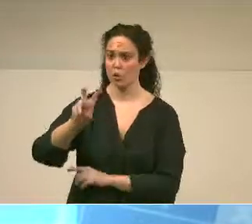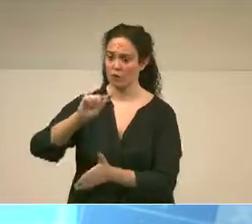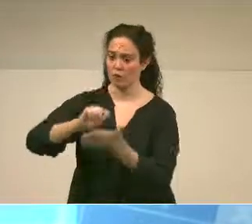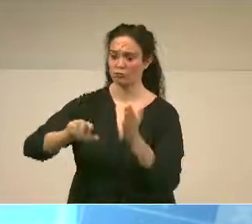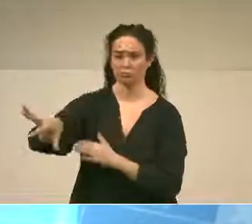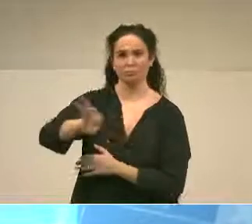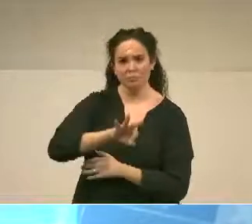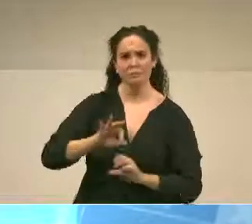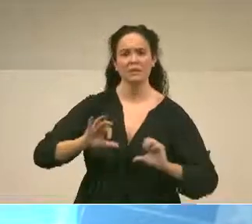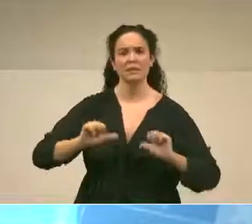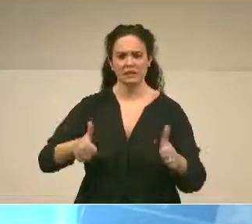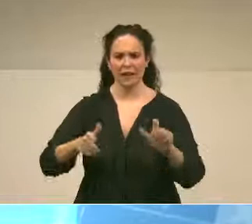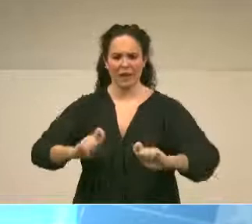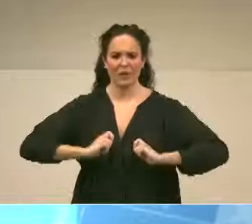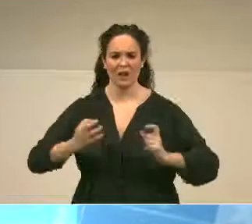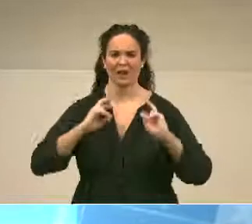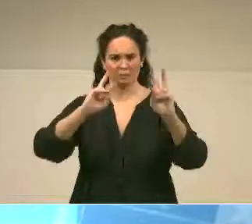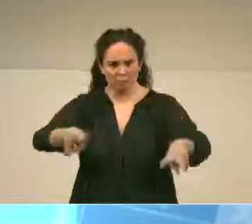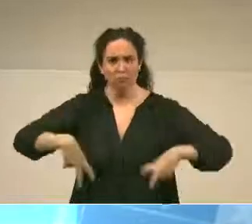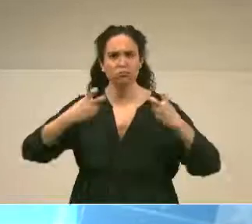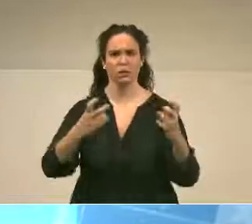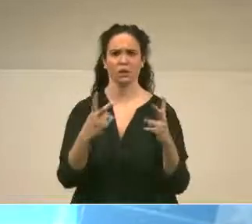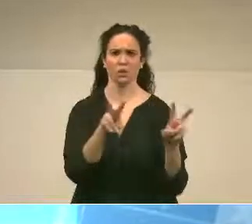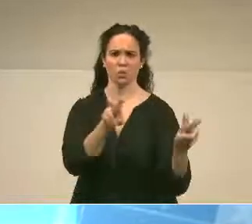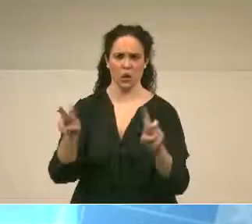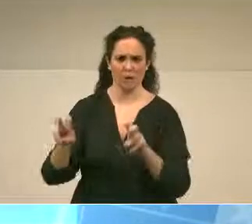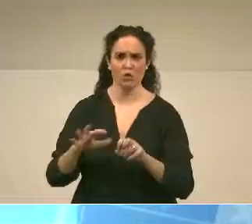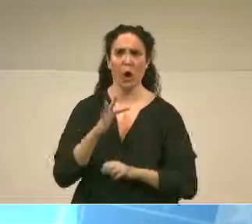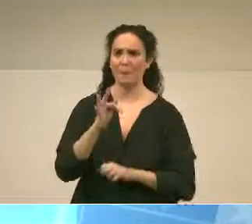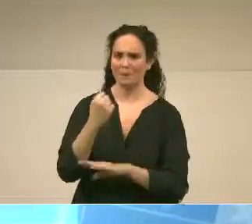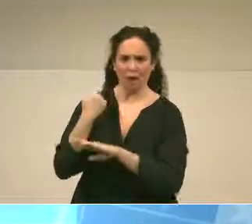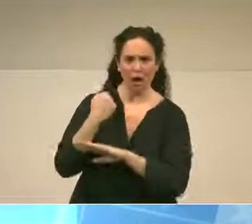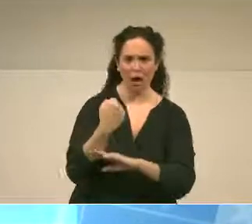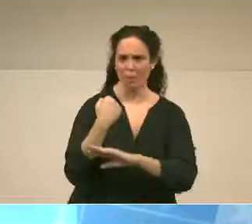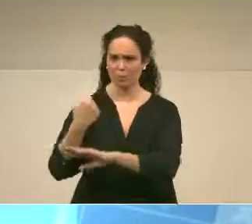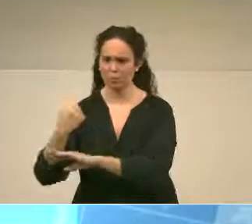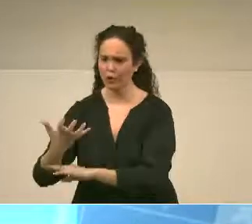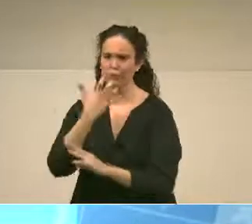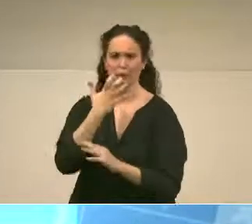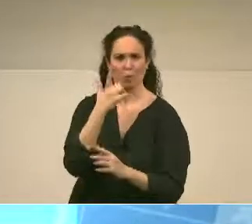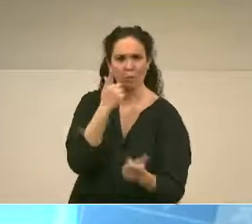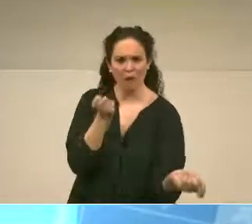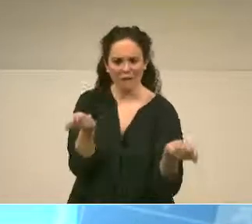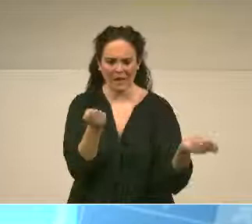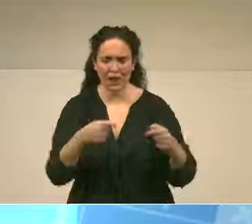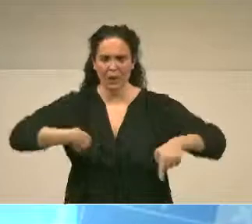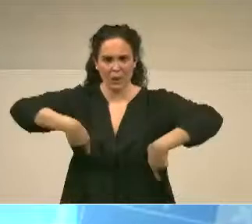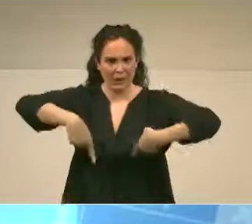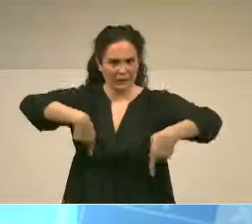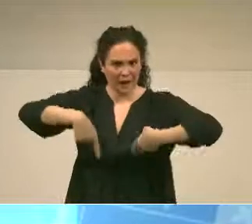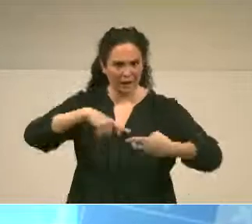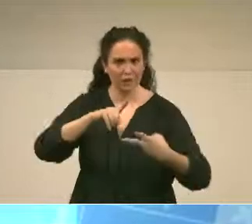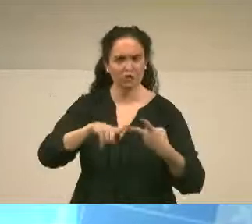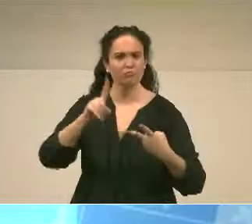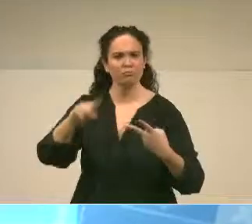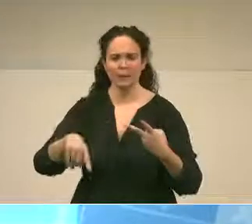la eficacia de los rescates y también se prestará apoyo a otros cometidos como la vigilancia de tráfico, la evaluación